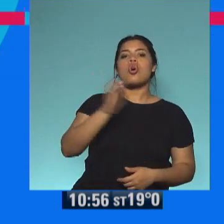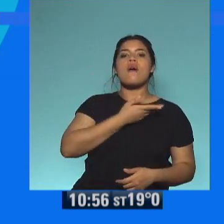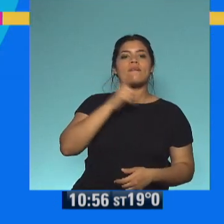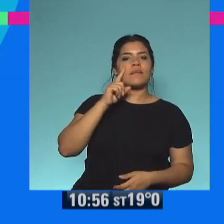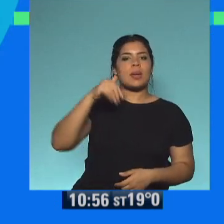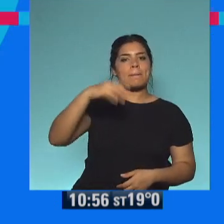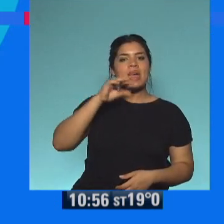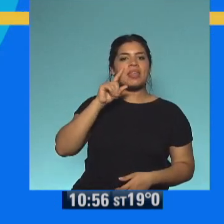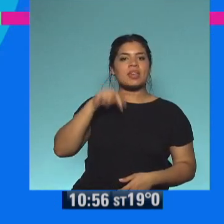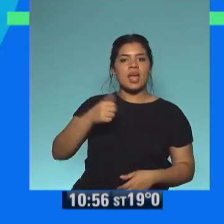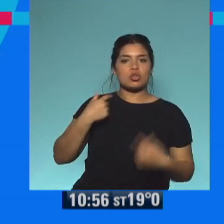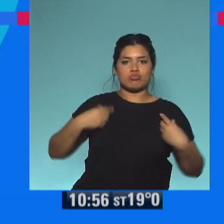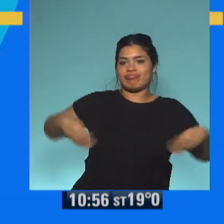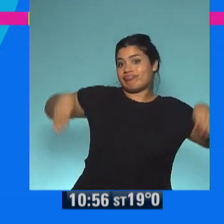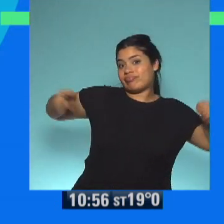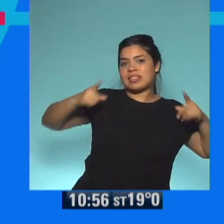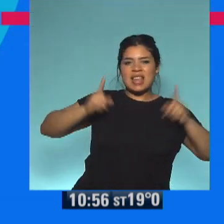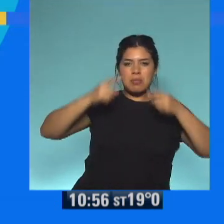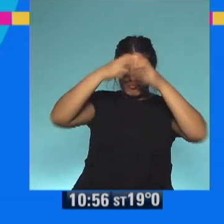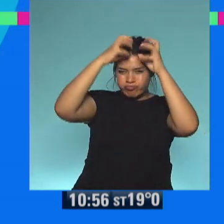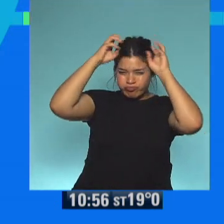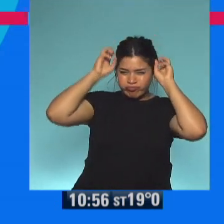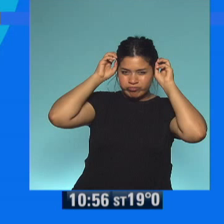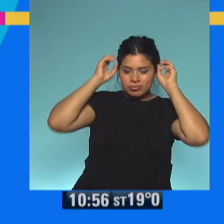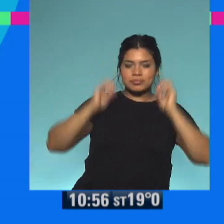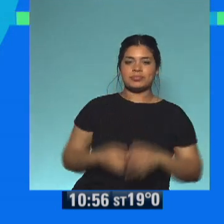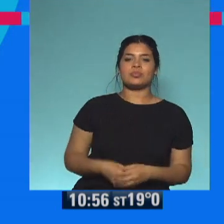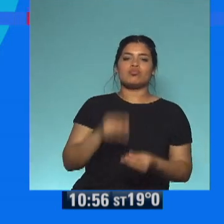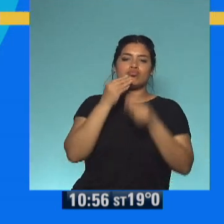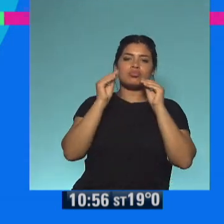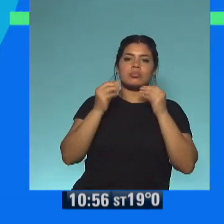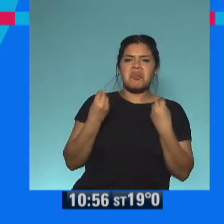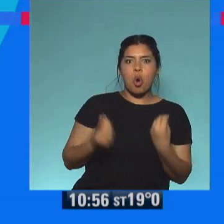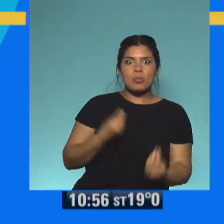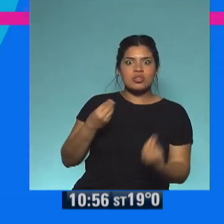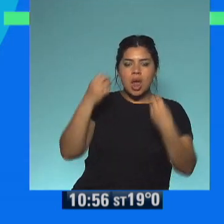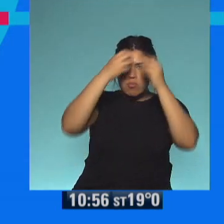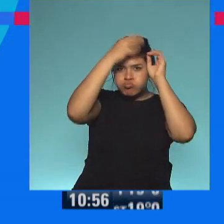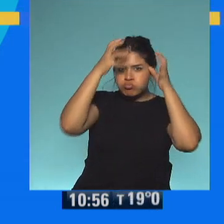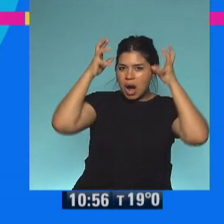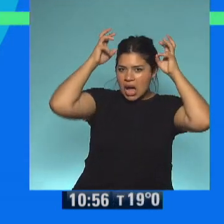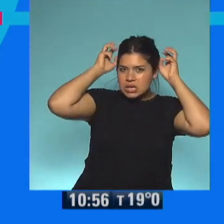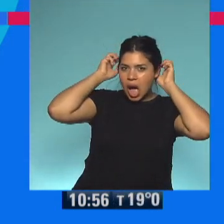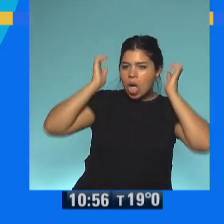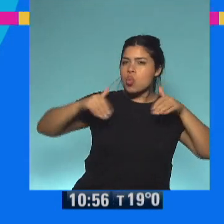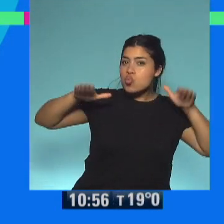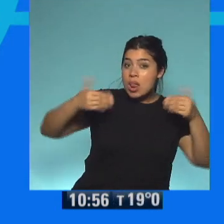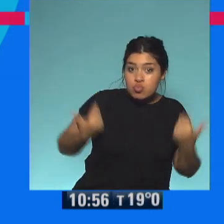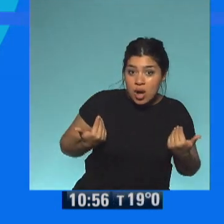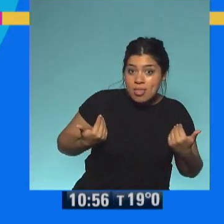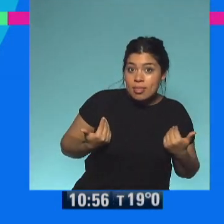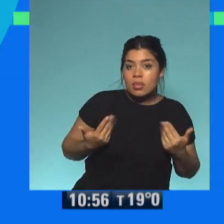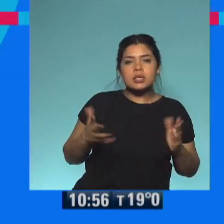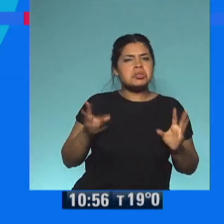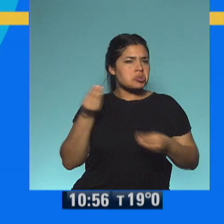capa y ruleros. Besos a la señora Uria, Emi y Maga. ¿Cómo será volar con ruleros? Los ruleros son livianos, deben atrapar el aire. Puede